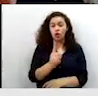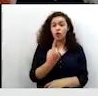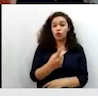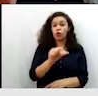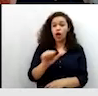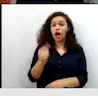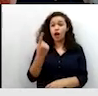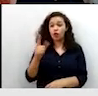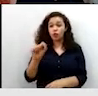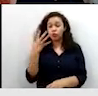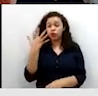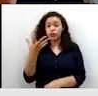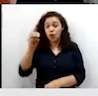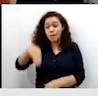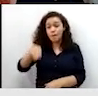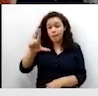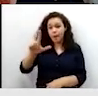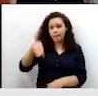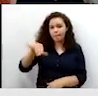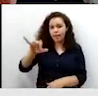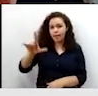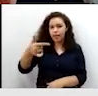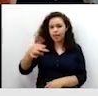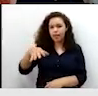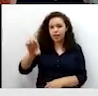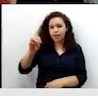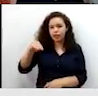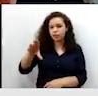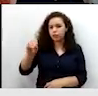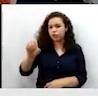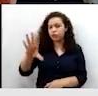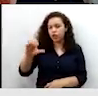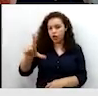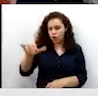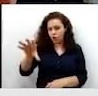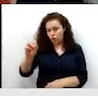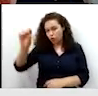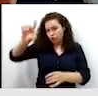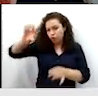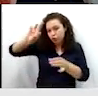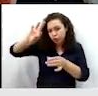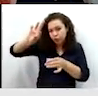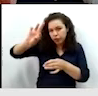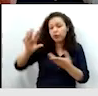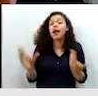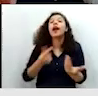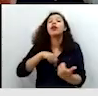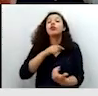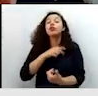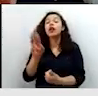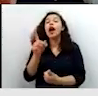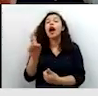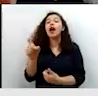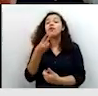1.5 miligramos de cloro. Eso es lo importante. Aquí, para nosotros poder utilizar esta agua, siempre